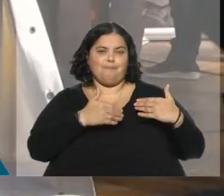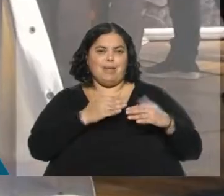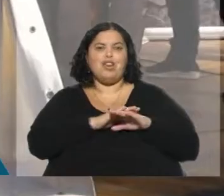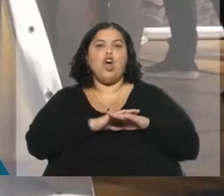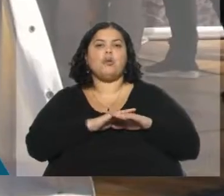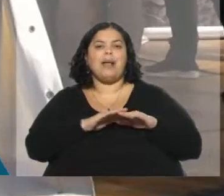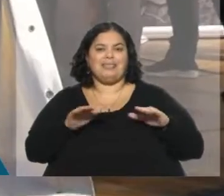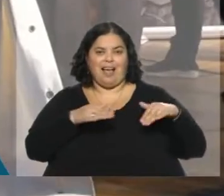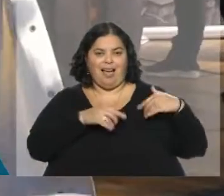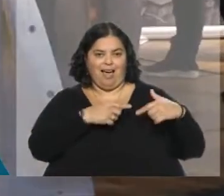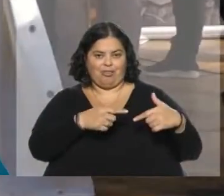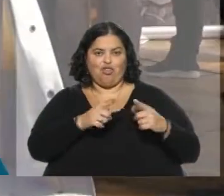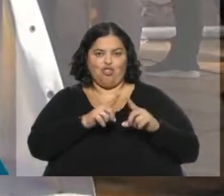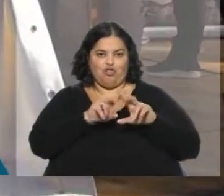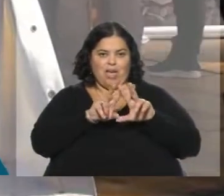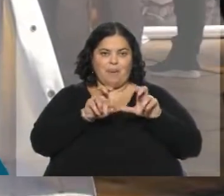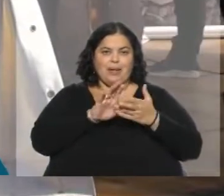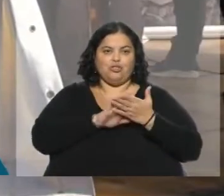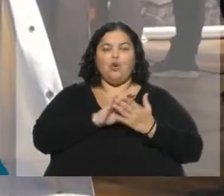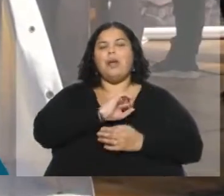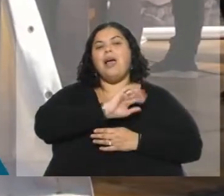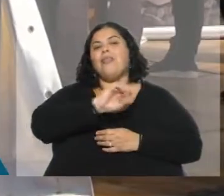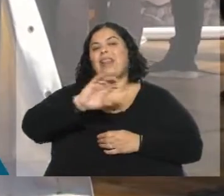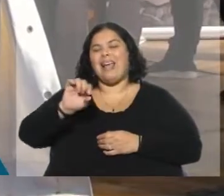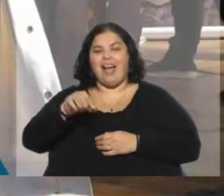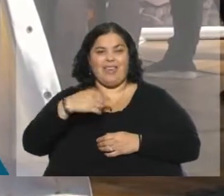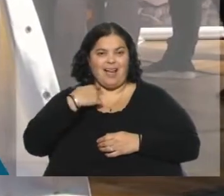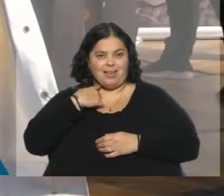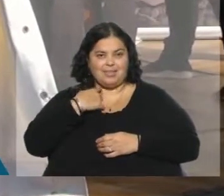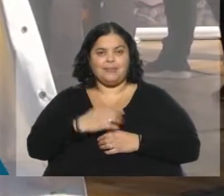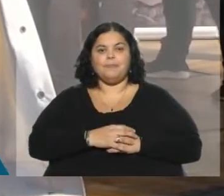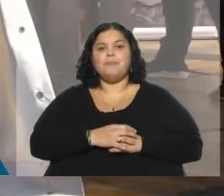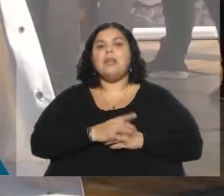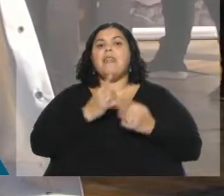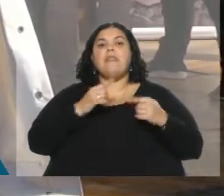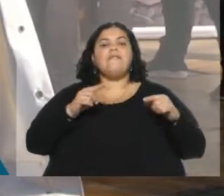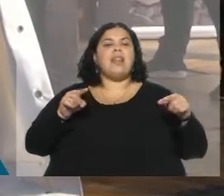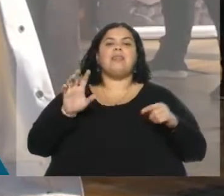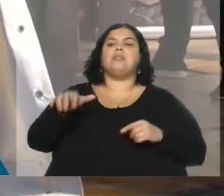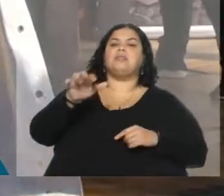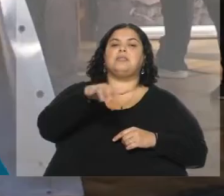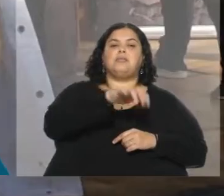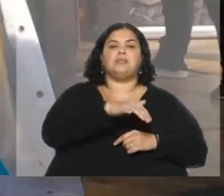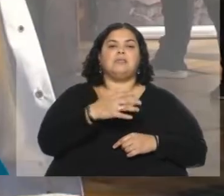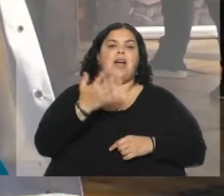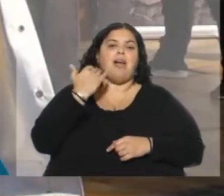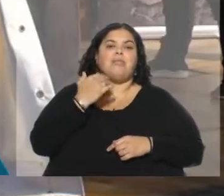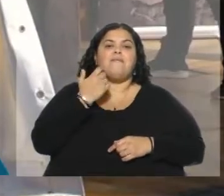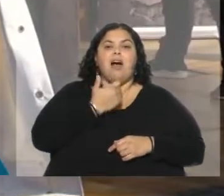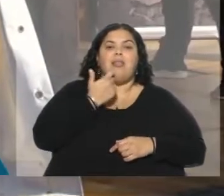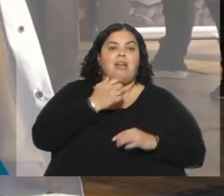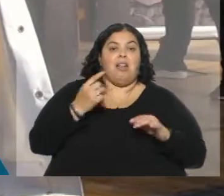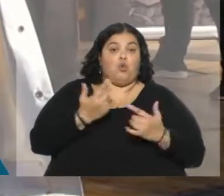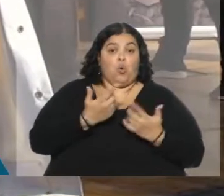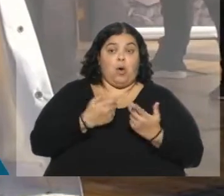se normalizó lo que tiene que ver al suministro de supergas en las distintas dependencias